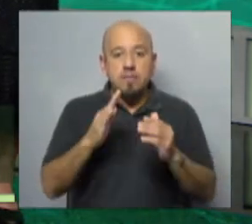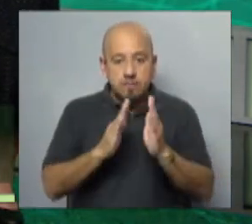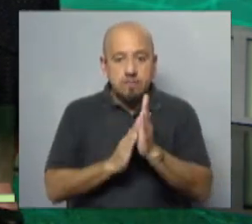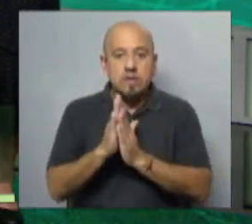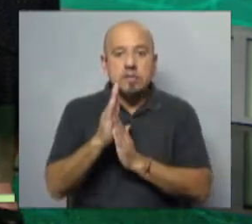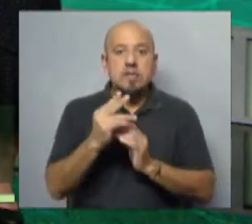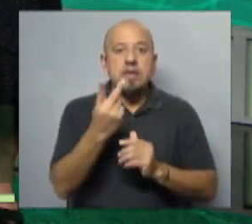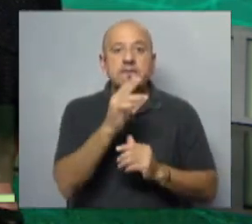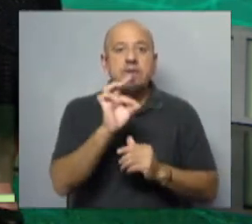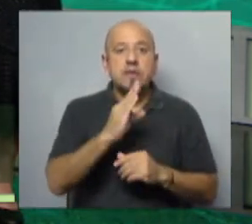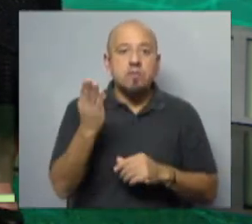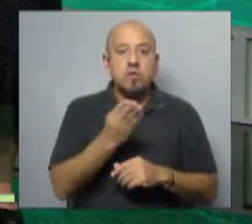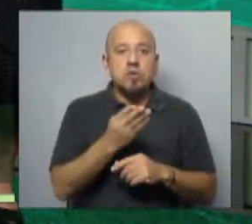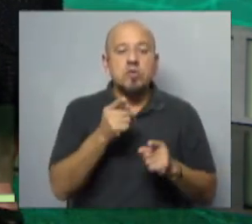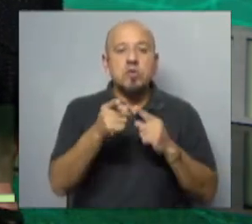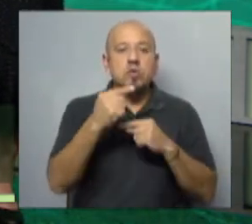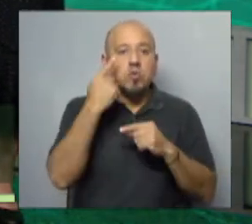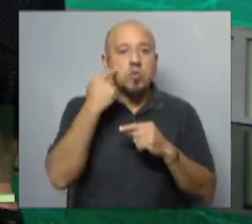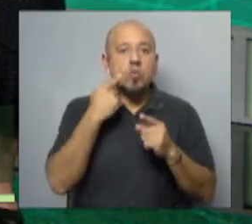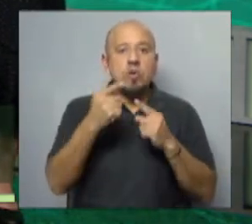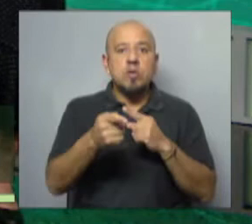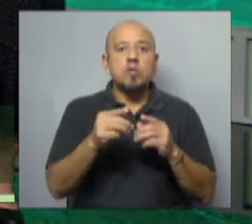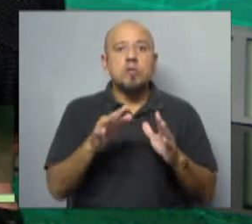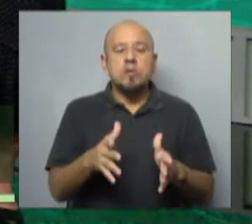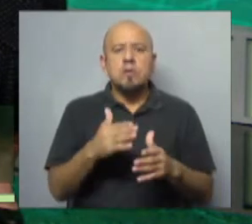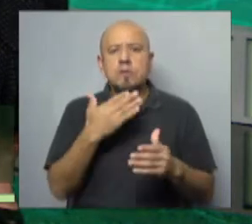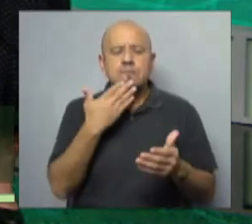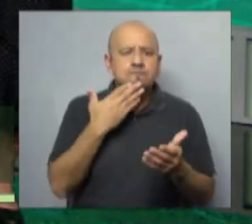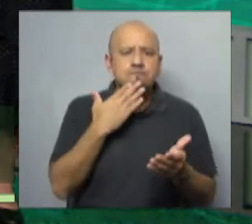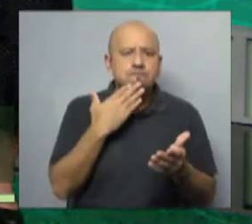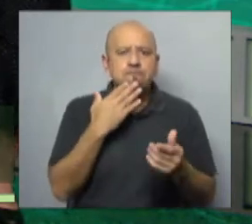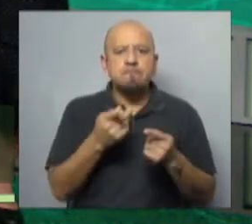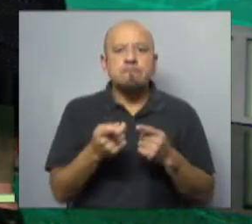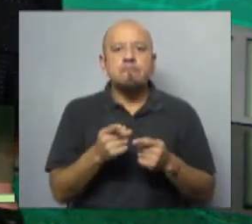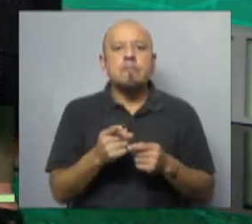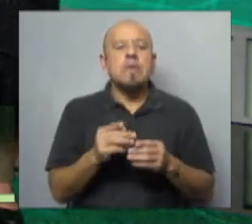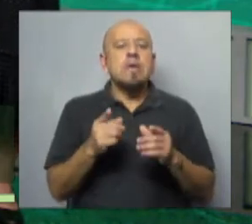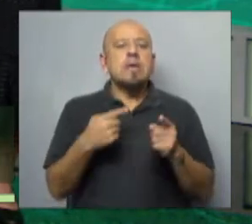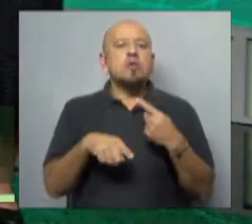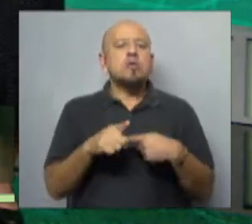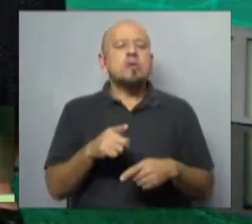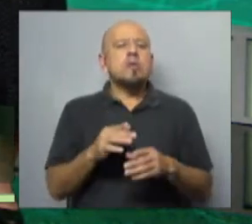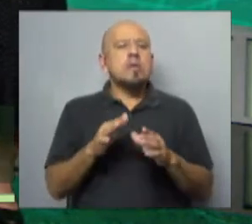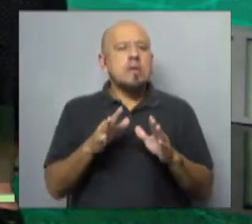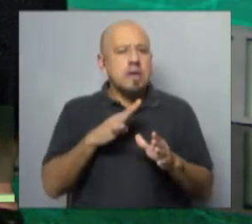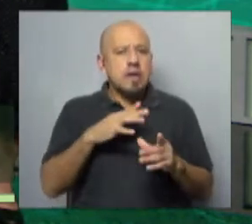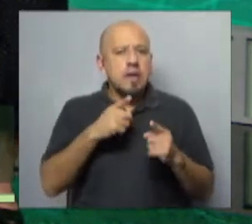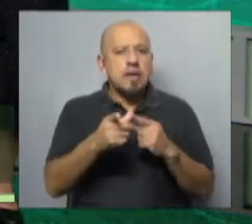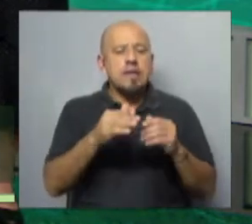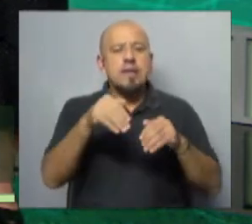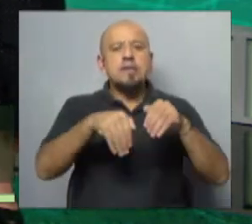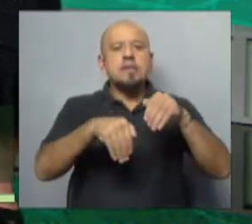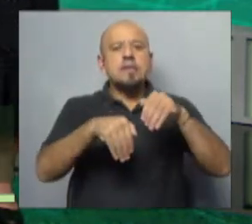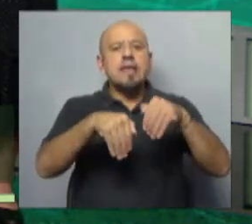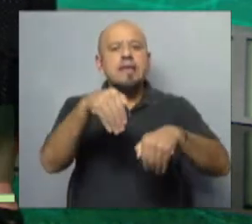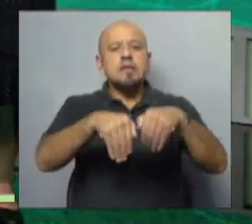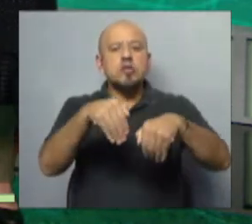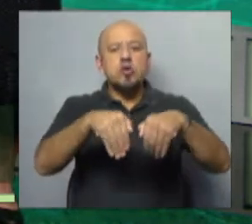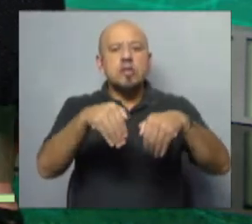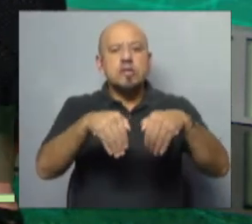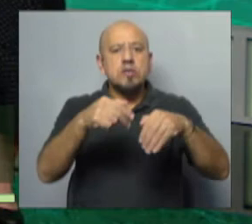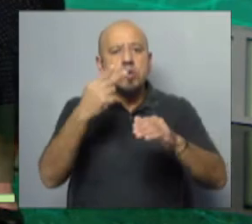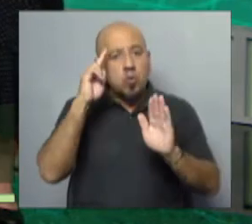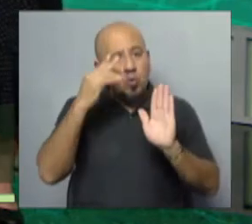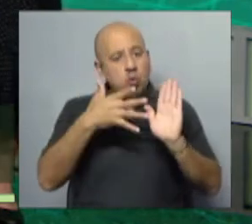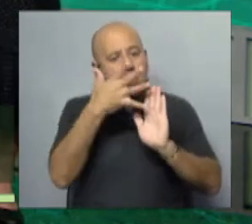el 20 por ciento este número de indecisos e indecisas no y que podemos decir también de las elecciones nacionales que son este las